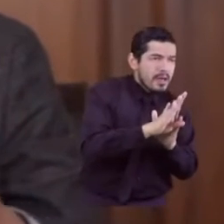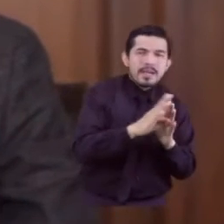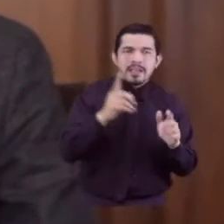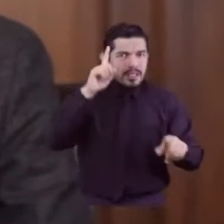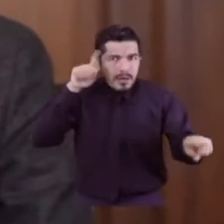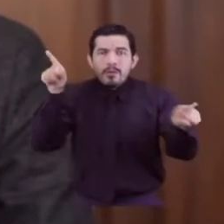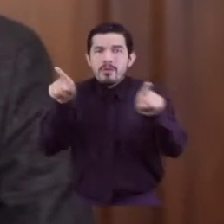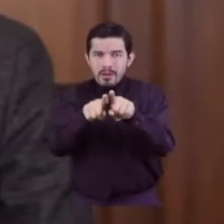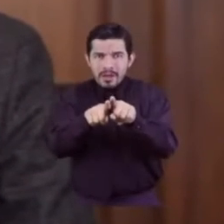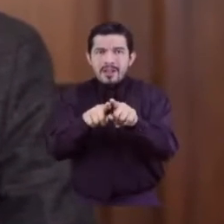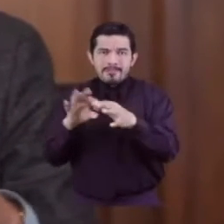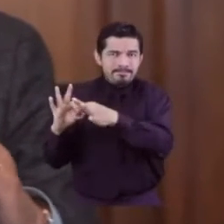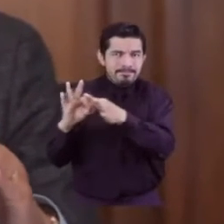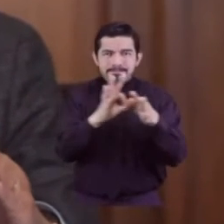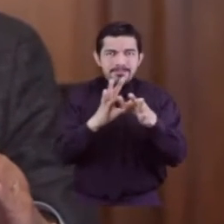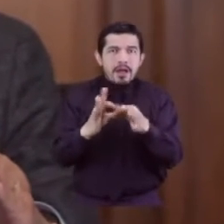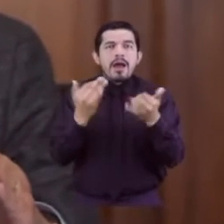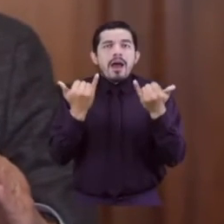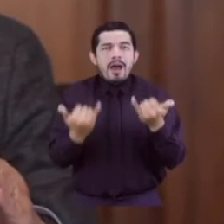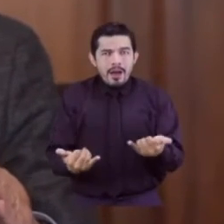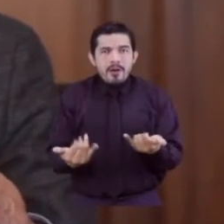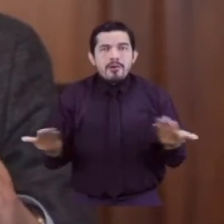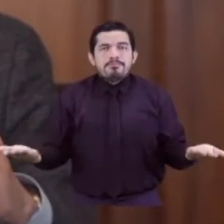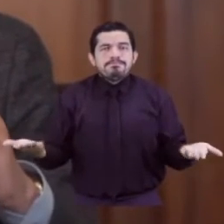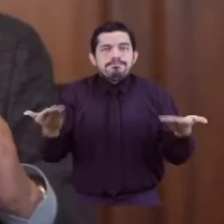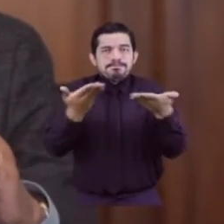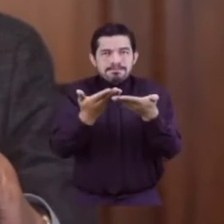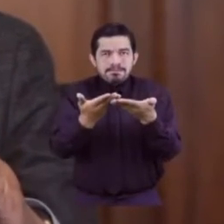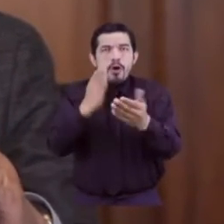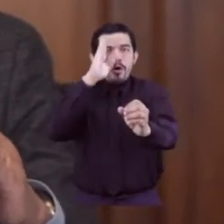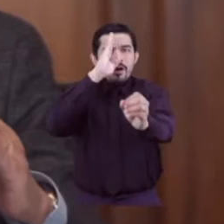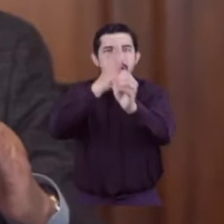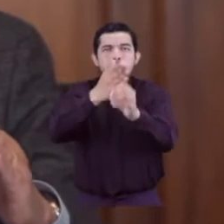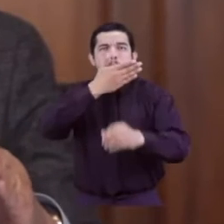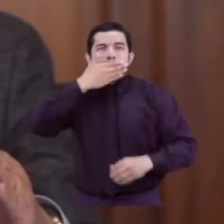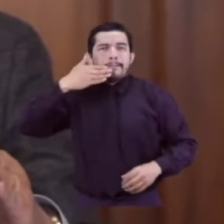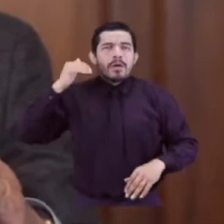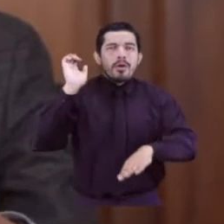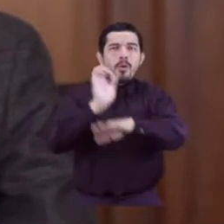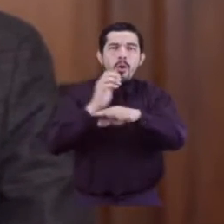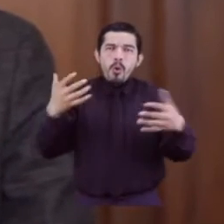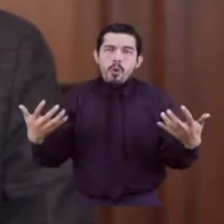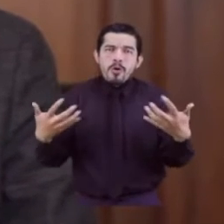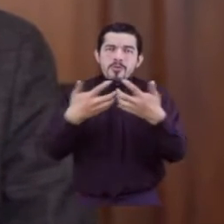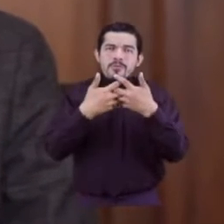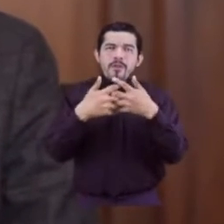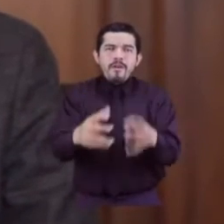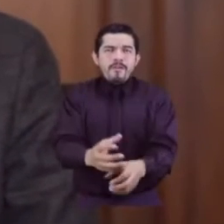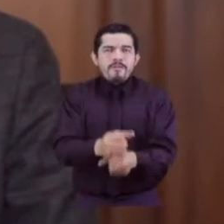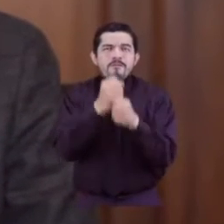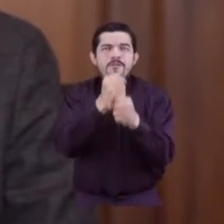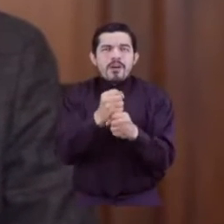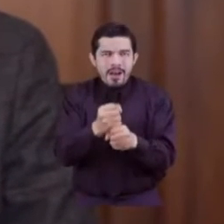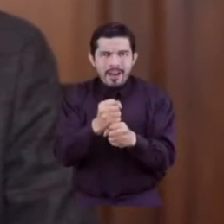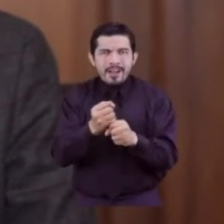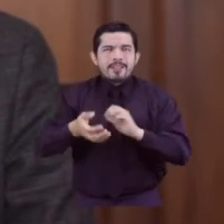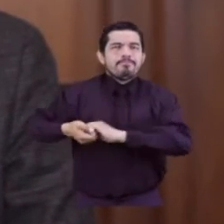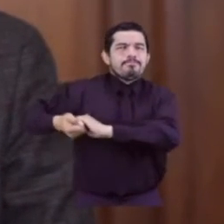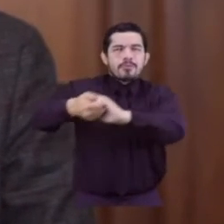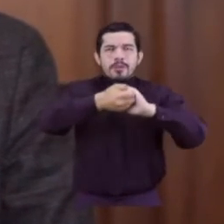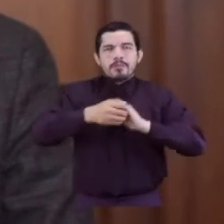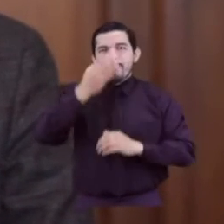este país. Estamos aquí para construir un mejor Ecuador, unido, fuerte